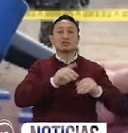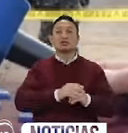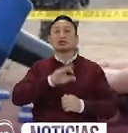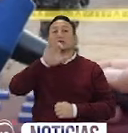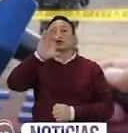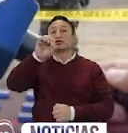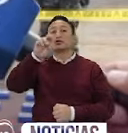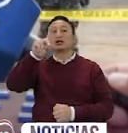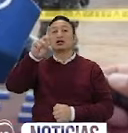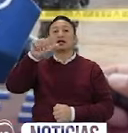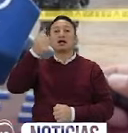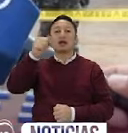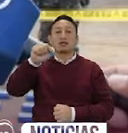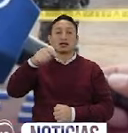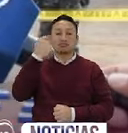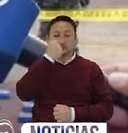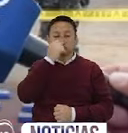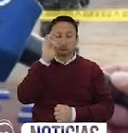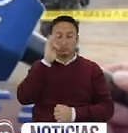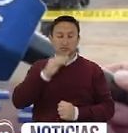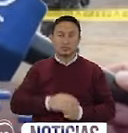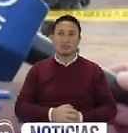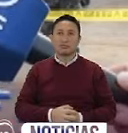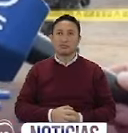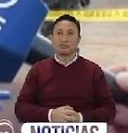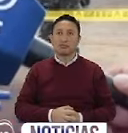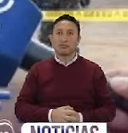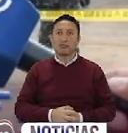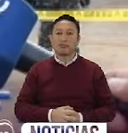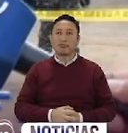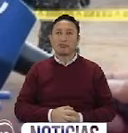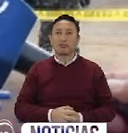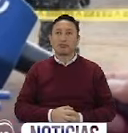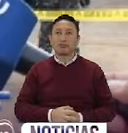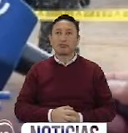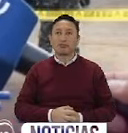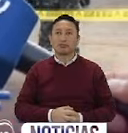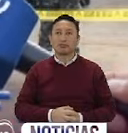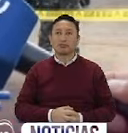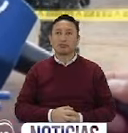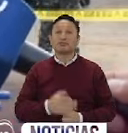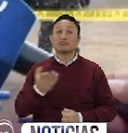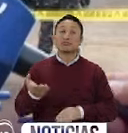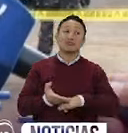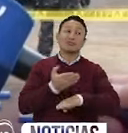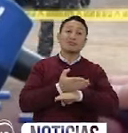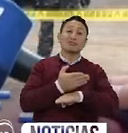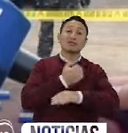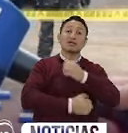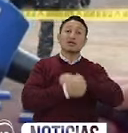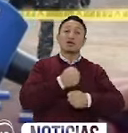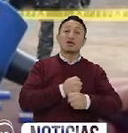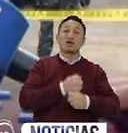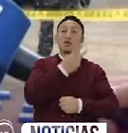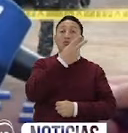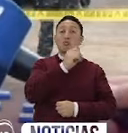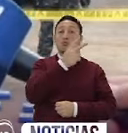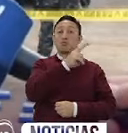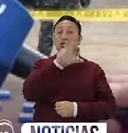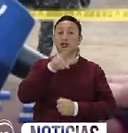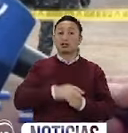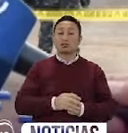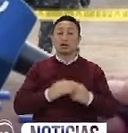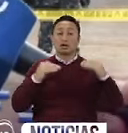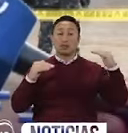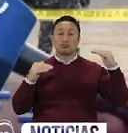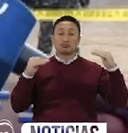250 kilos de sustancias sujetas a fiscalización. Realizando una ponderación con el año 2023, tenemos justamente un incremento dentro